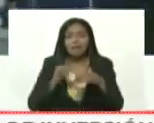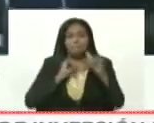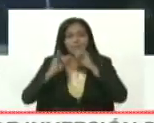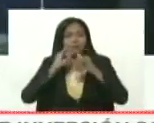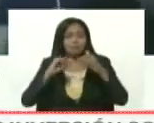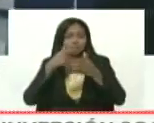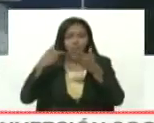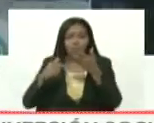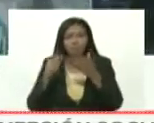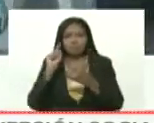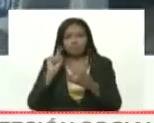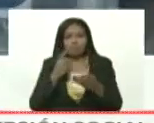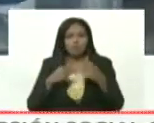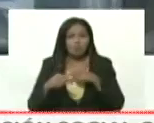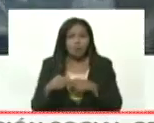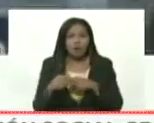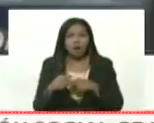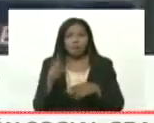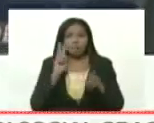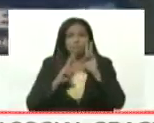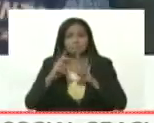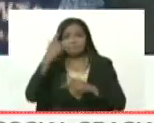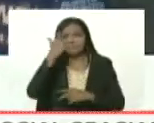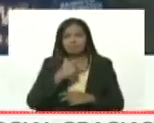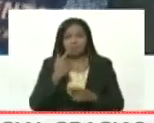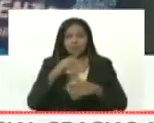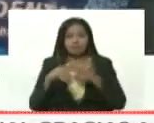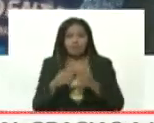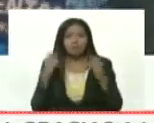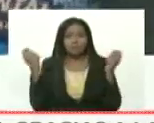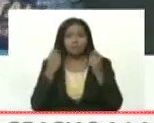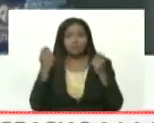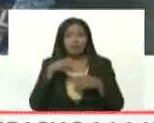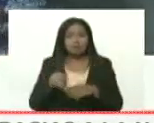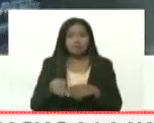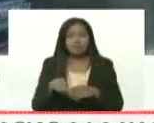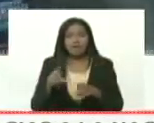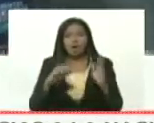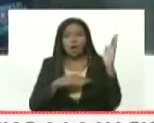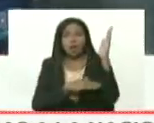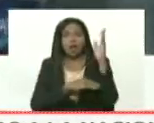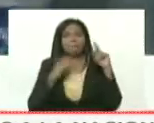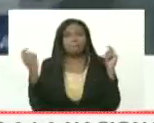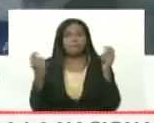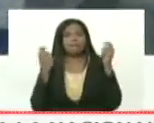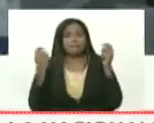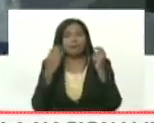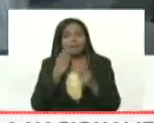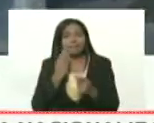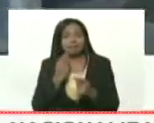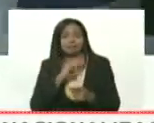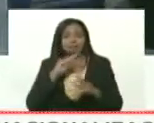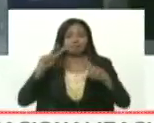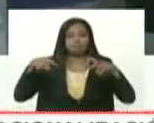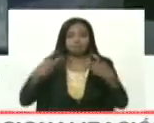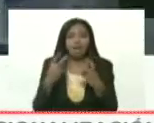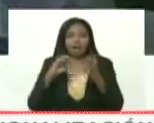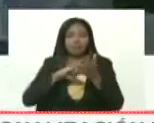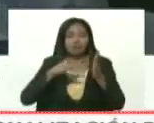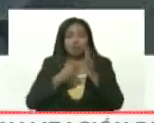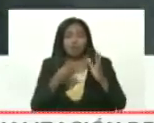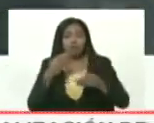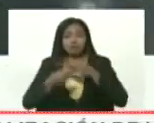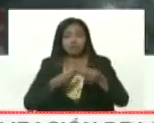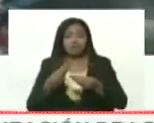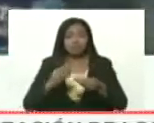otros insumos como crema dental. Estas son experiencias promovidas desde el Estado Lara, son emprendimientos, son experiencias de innovación tecnológica